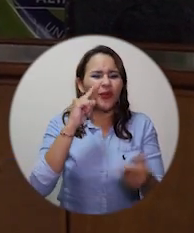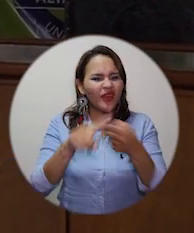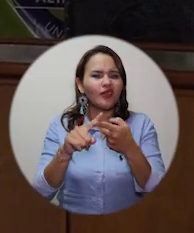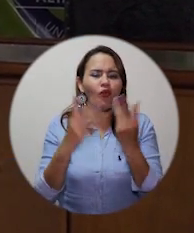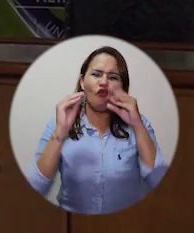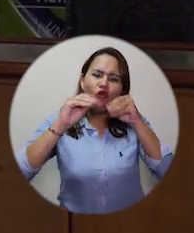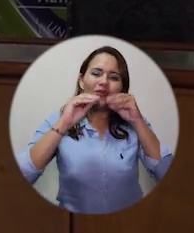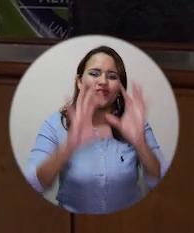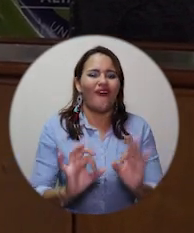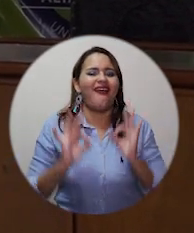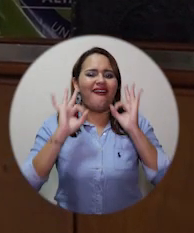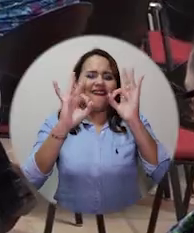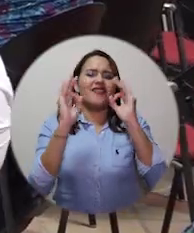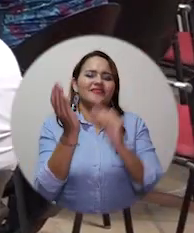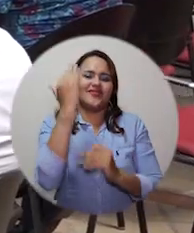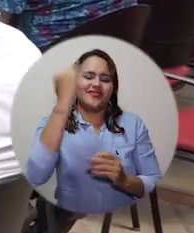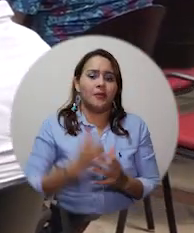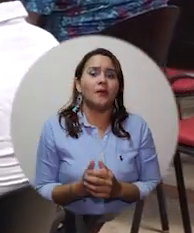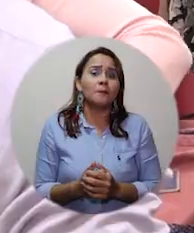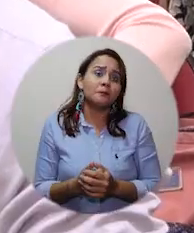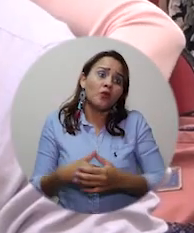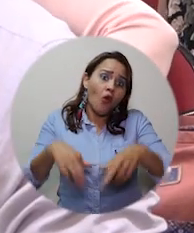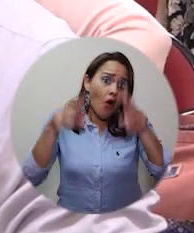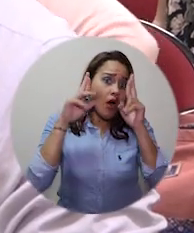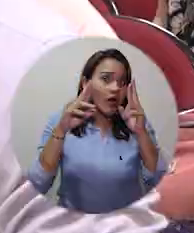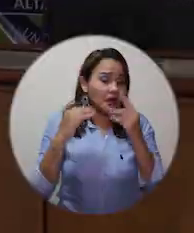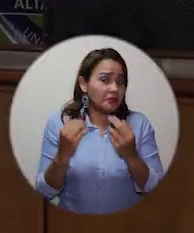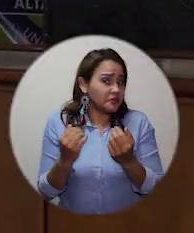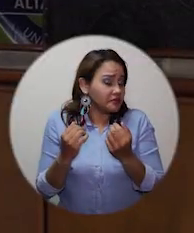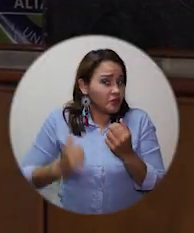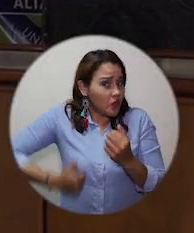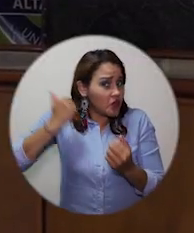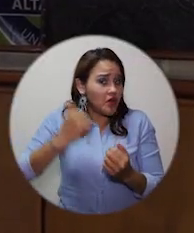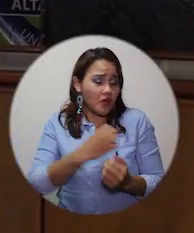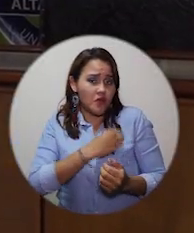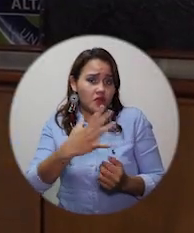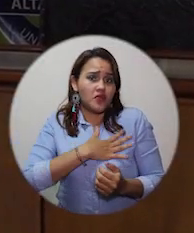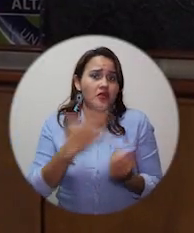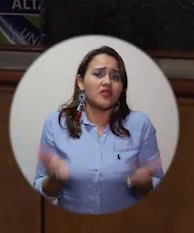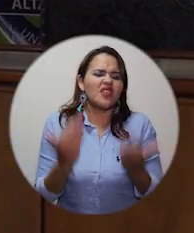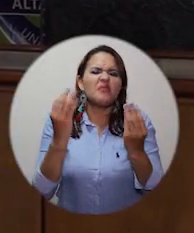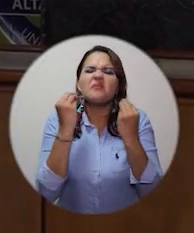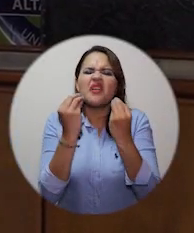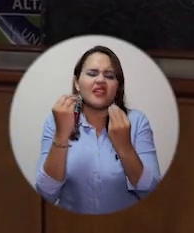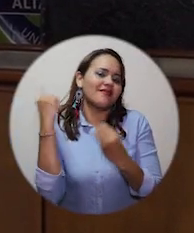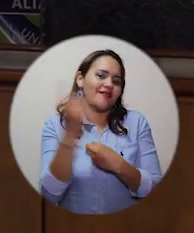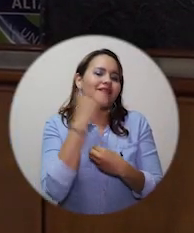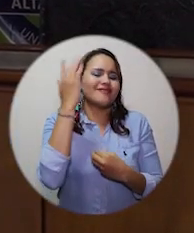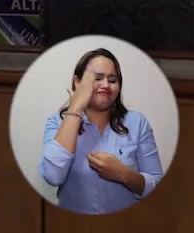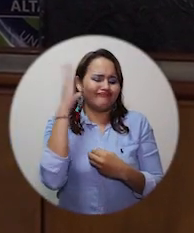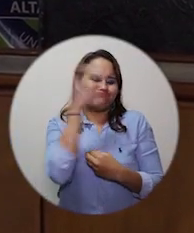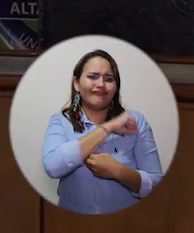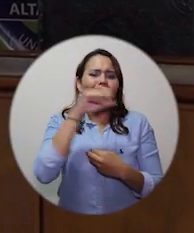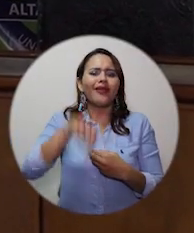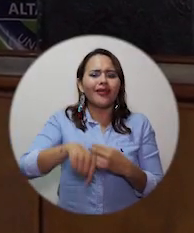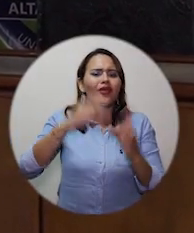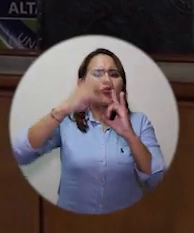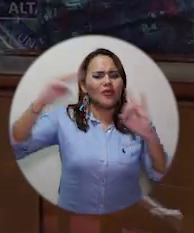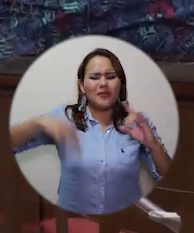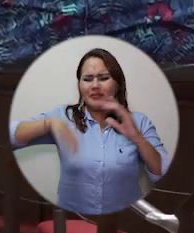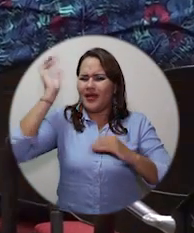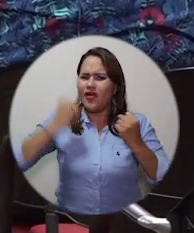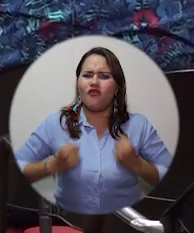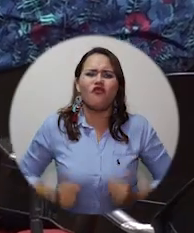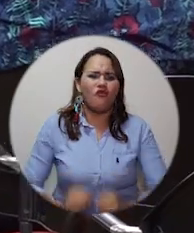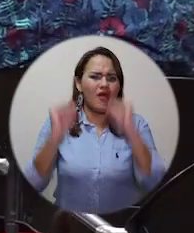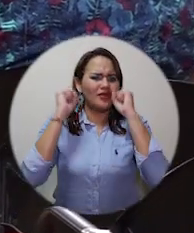de alta calidad. Es muy importante. Sea esta la oportunidad para agradecer todos los esfuerzos que la Universidad del